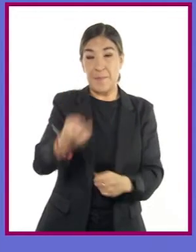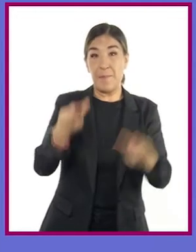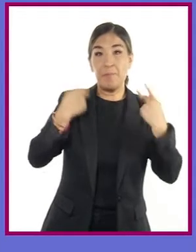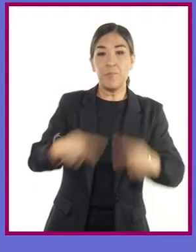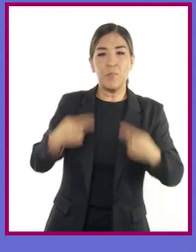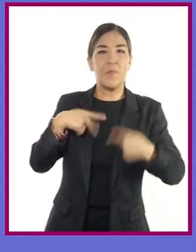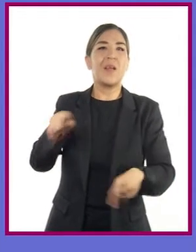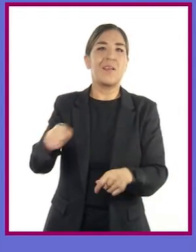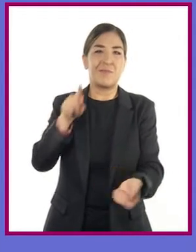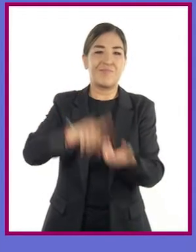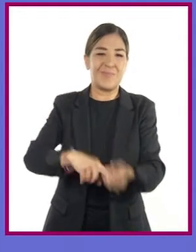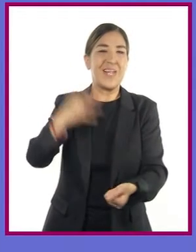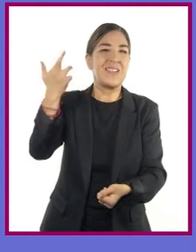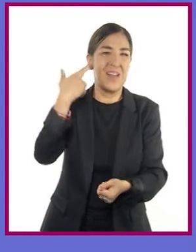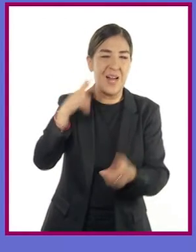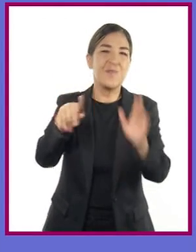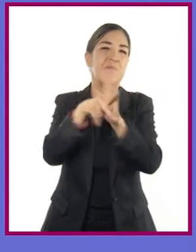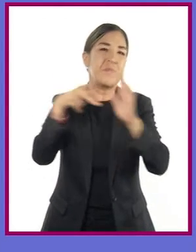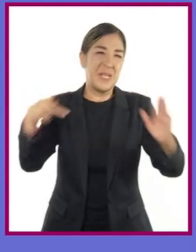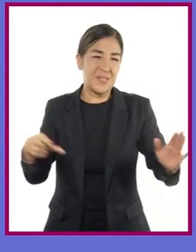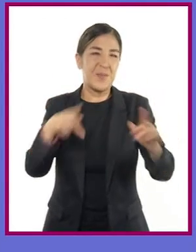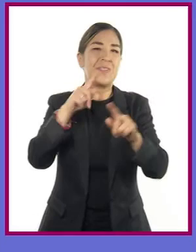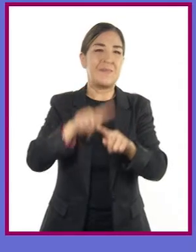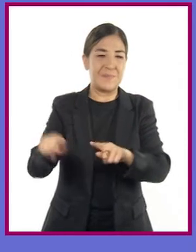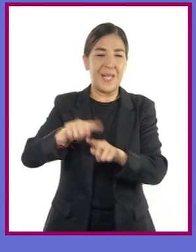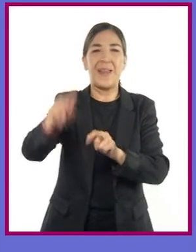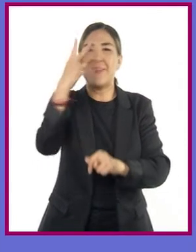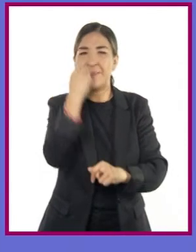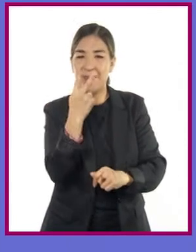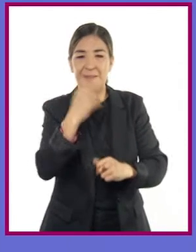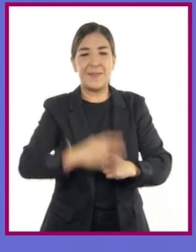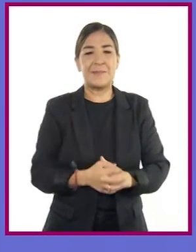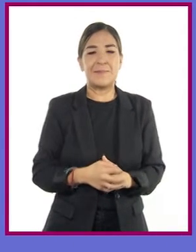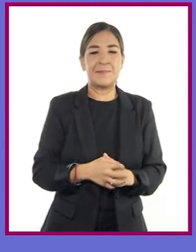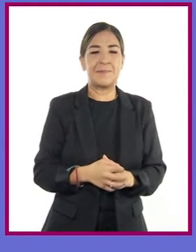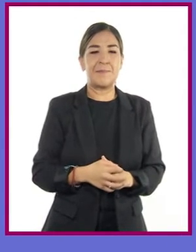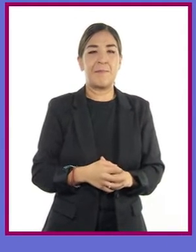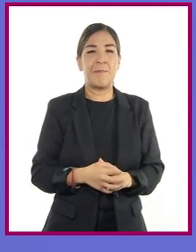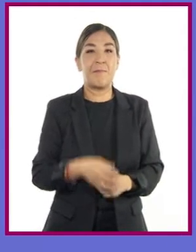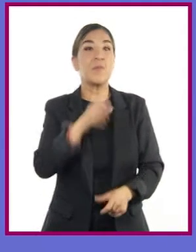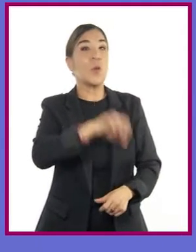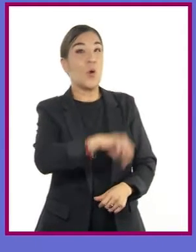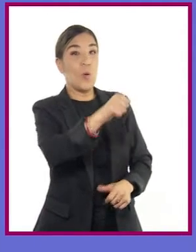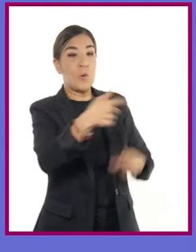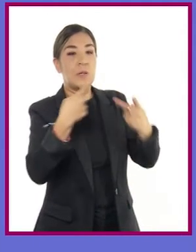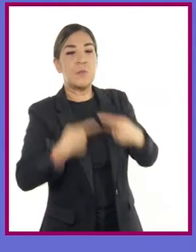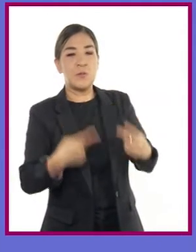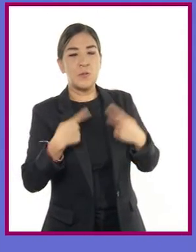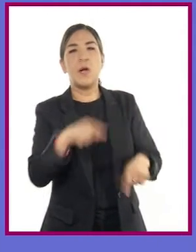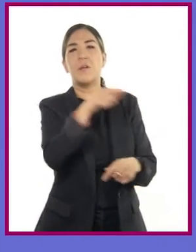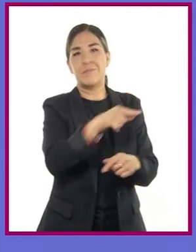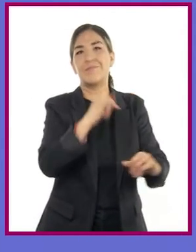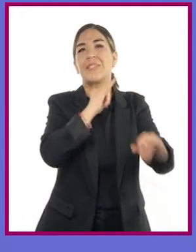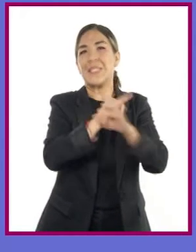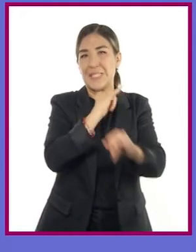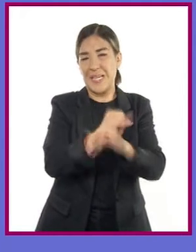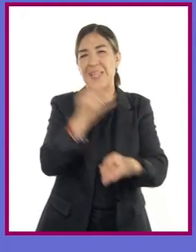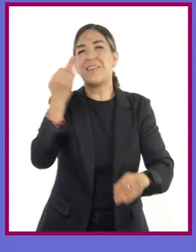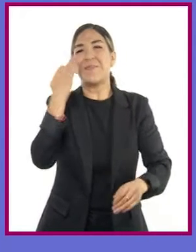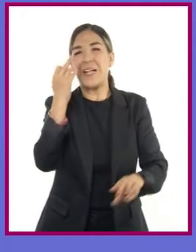se comunica a través de los medios tradicionales, TV, radio, periódico, y otros lo hacen mediante las redes